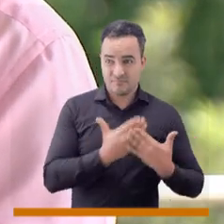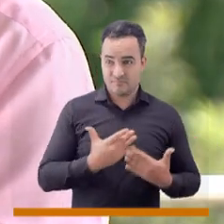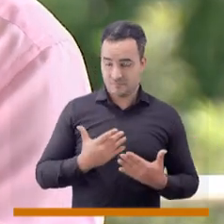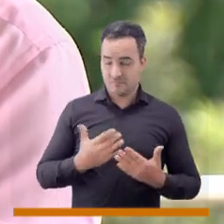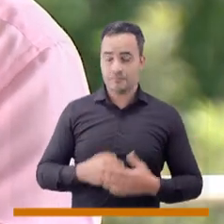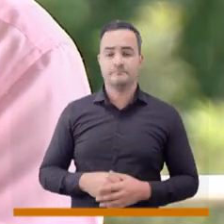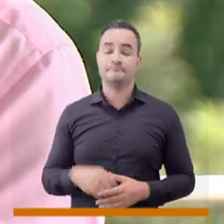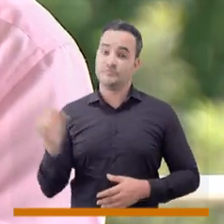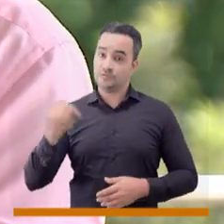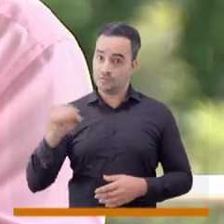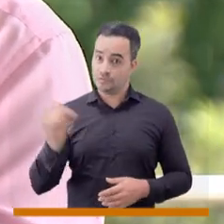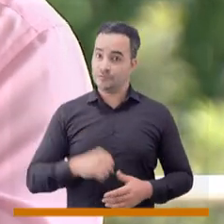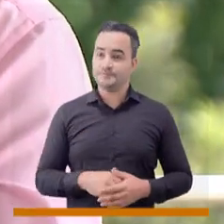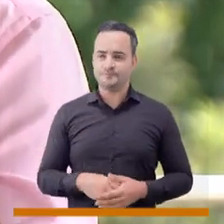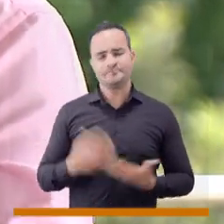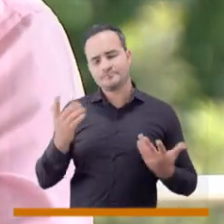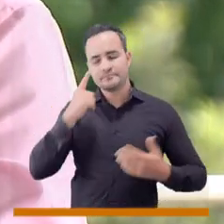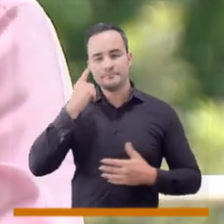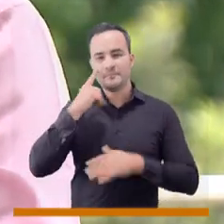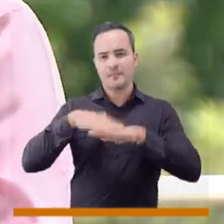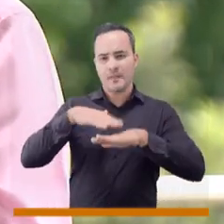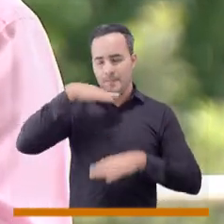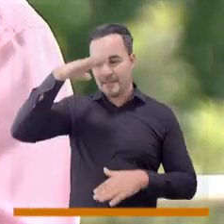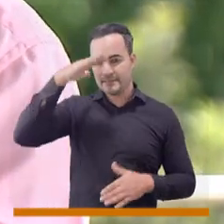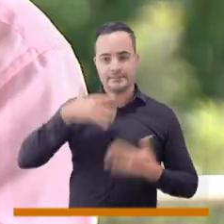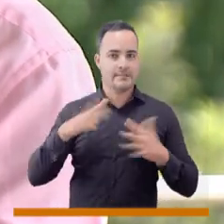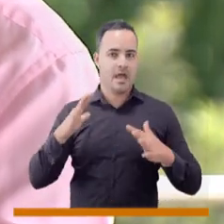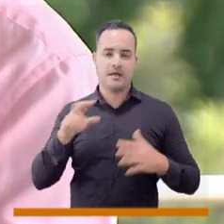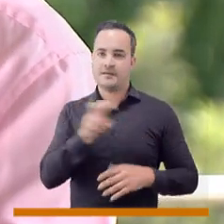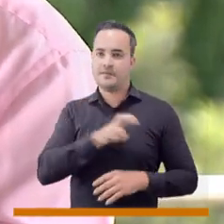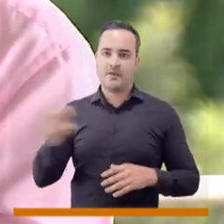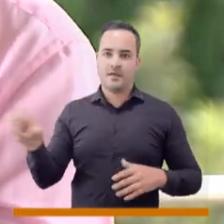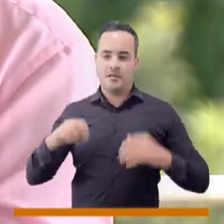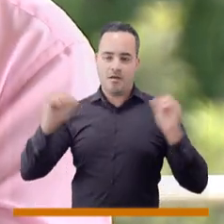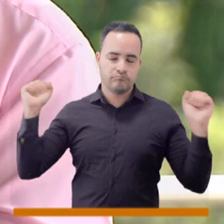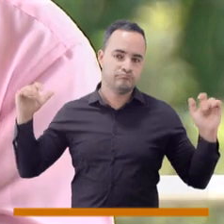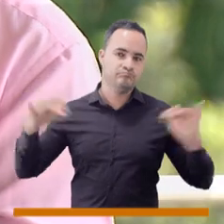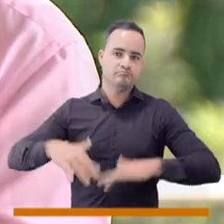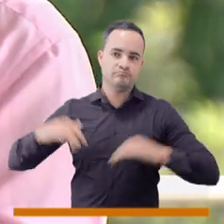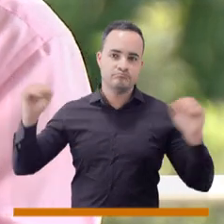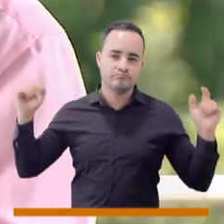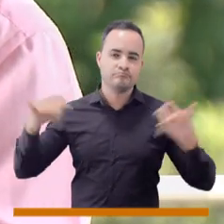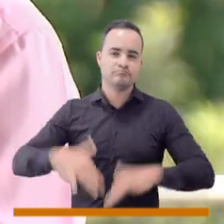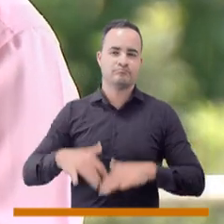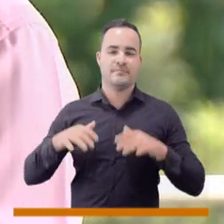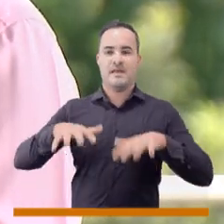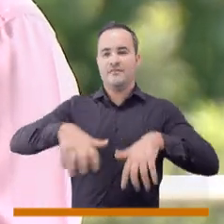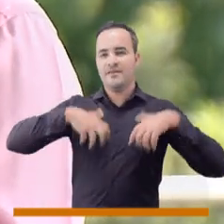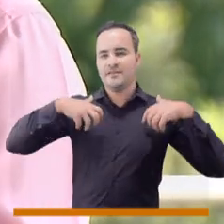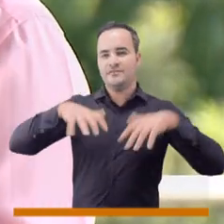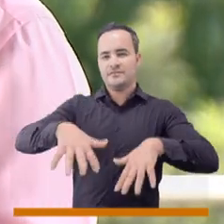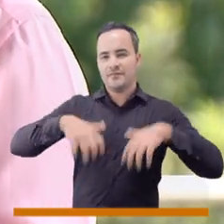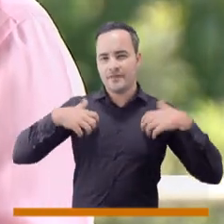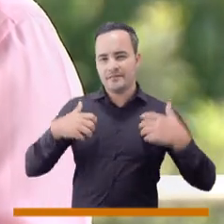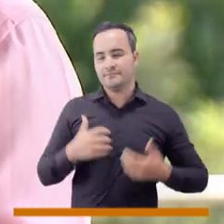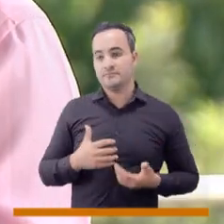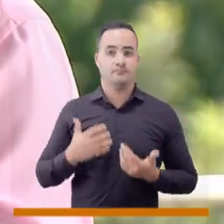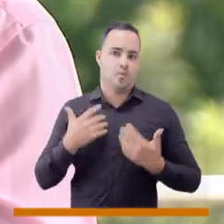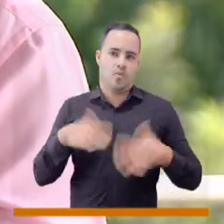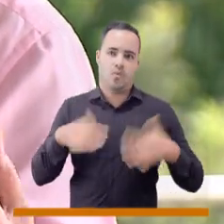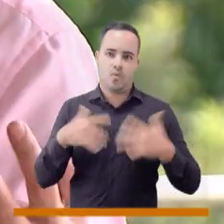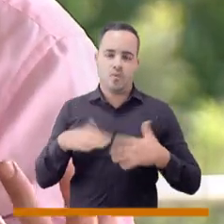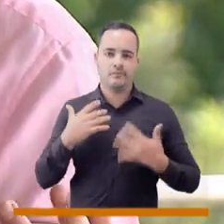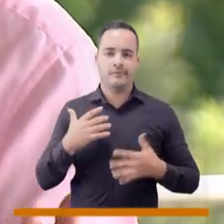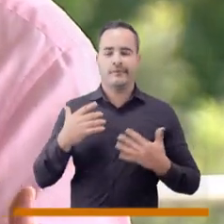el boom, hay un asunto interesantísimo. Medellín se convierte en ciudad de eventos. Se convierte en ciudad de eventos por el desarrollo de la economía naranja, que